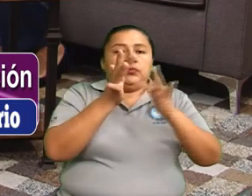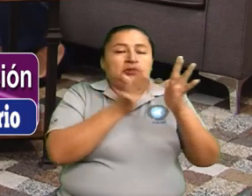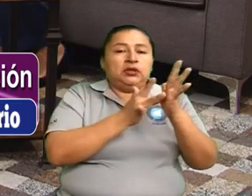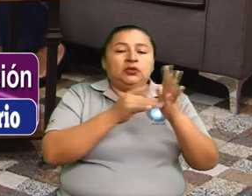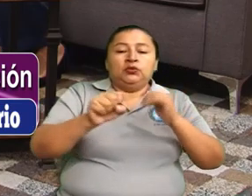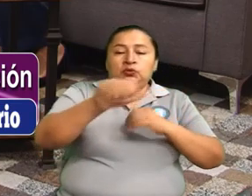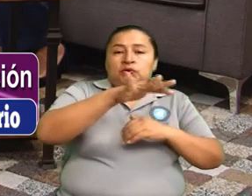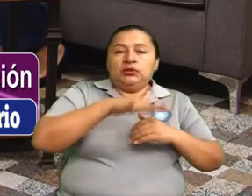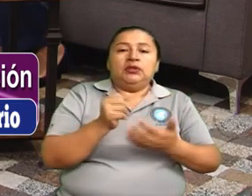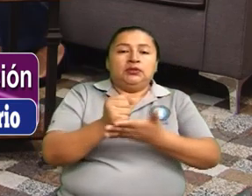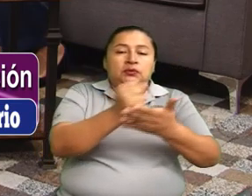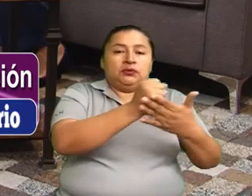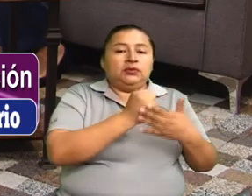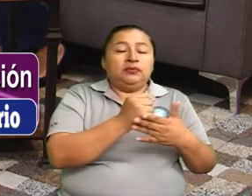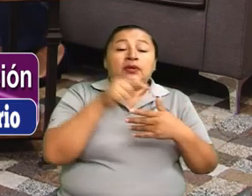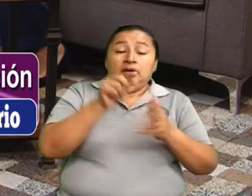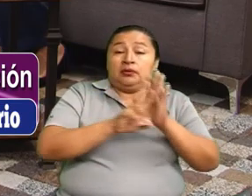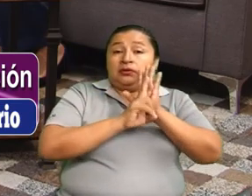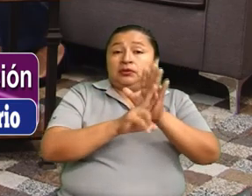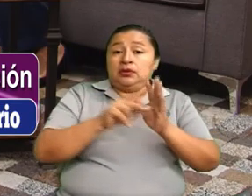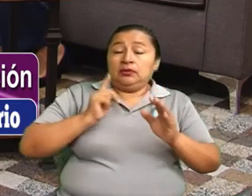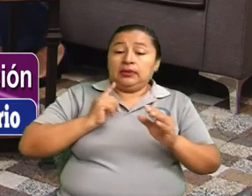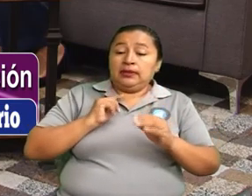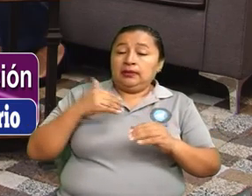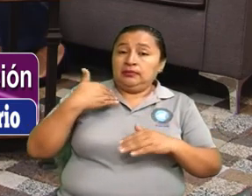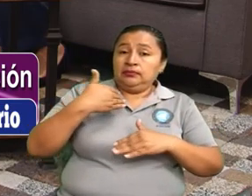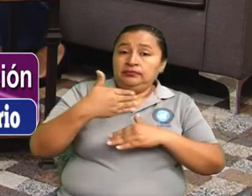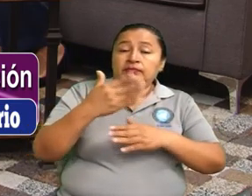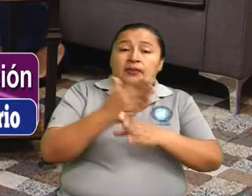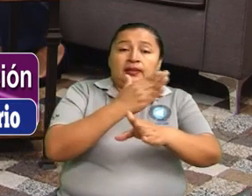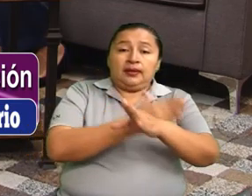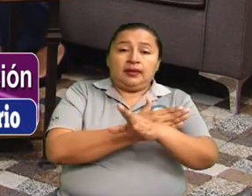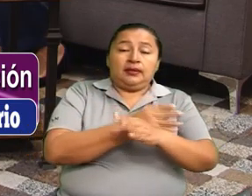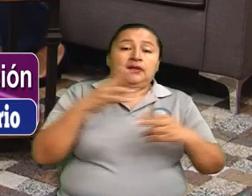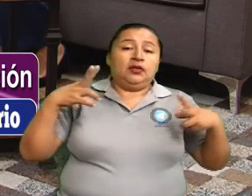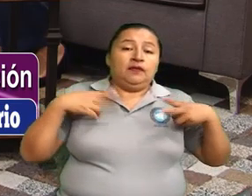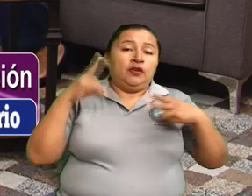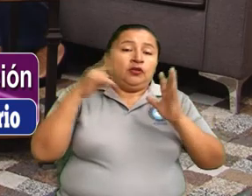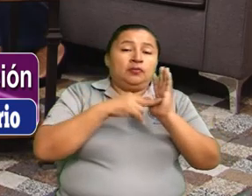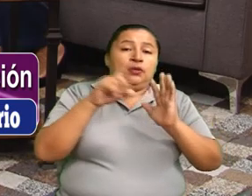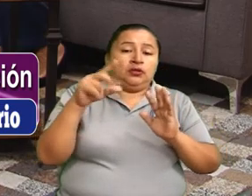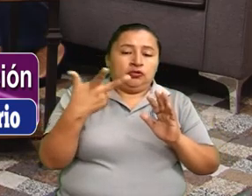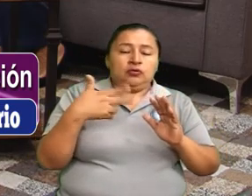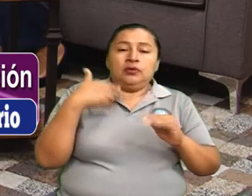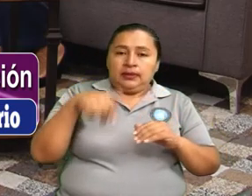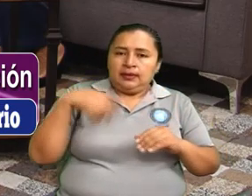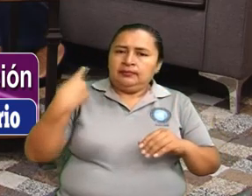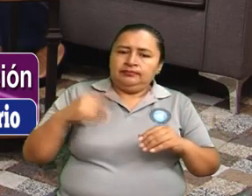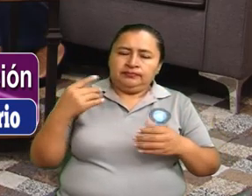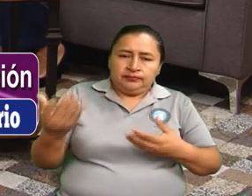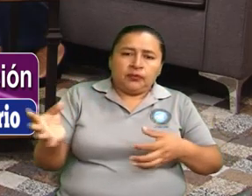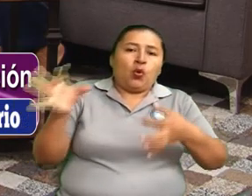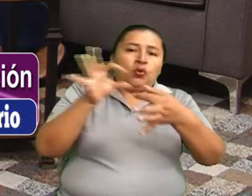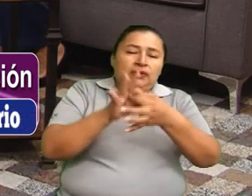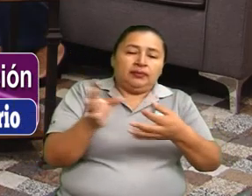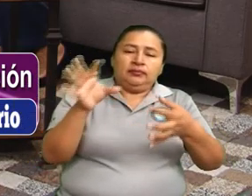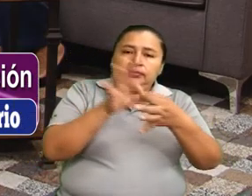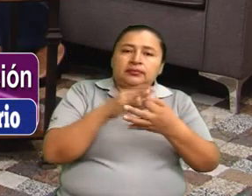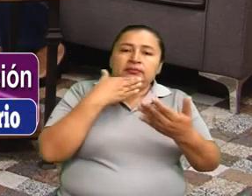que los resultados que habíamos venido teniendo hasta antes de abril del 2018 y que estamos retomando, gracias a